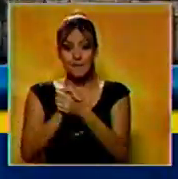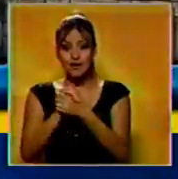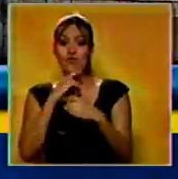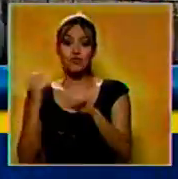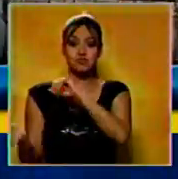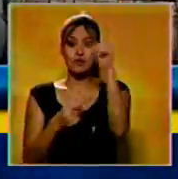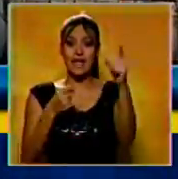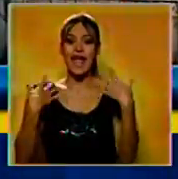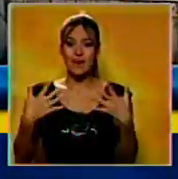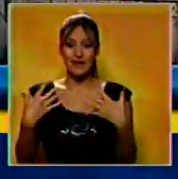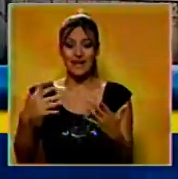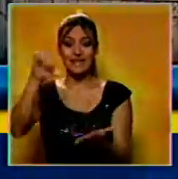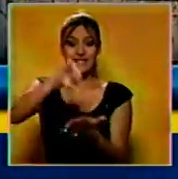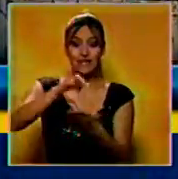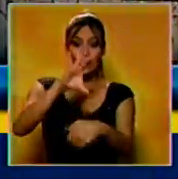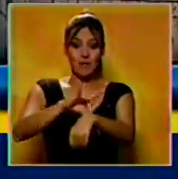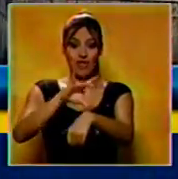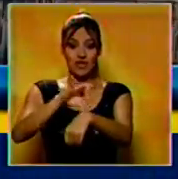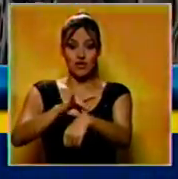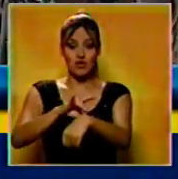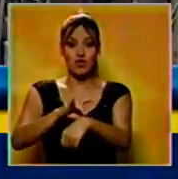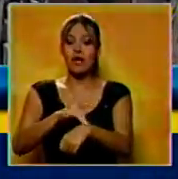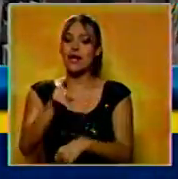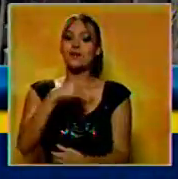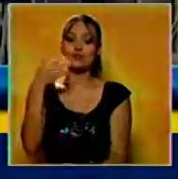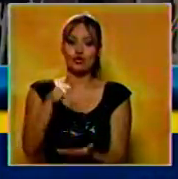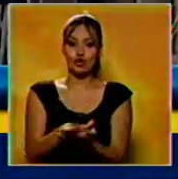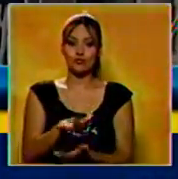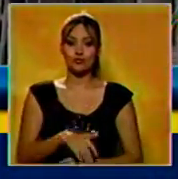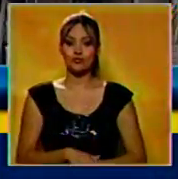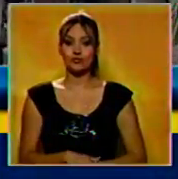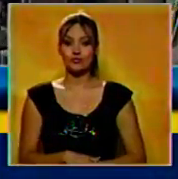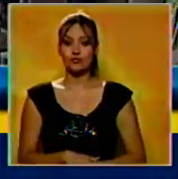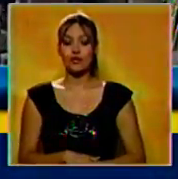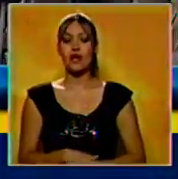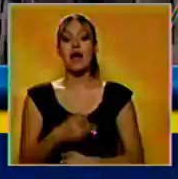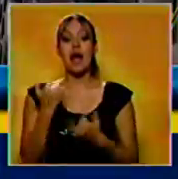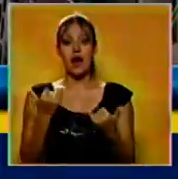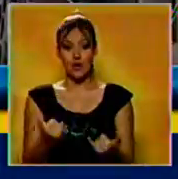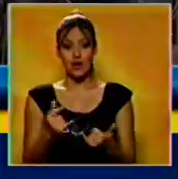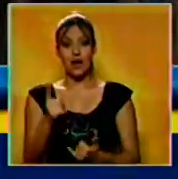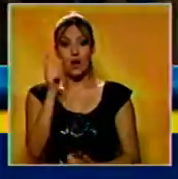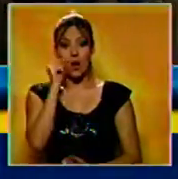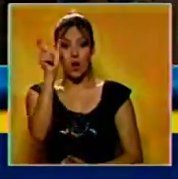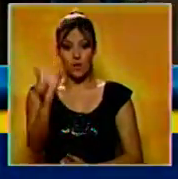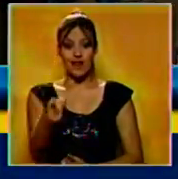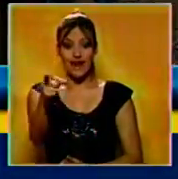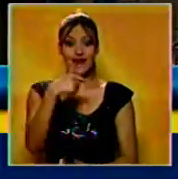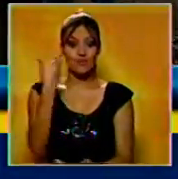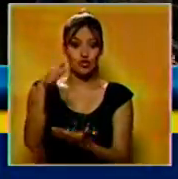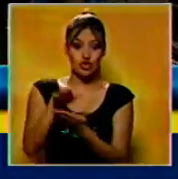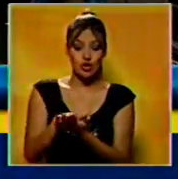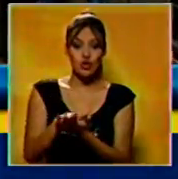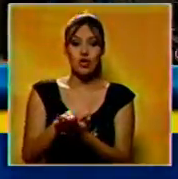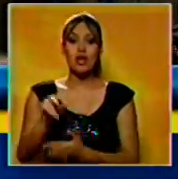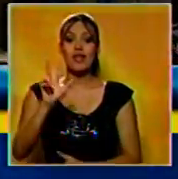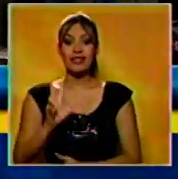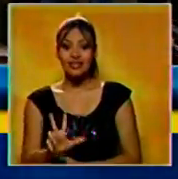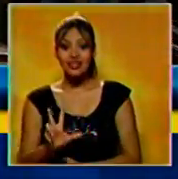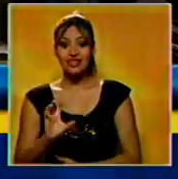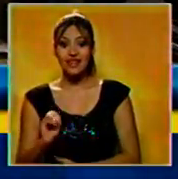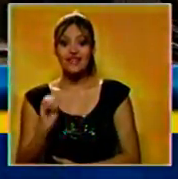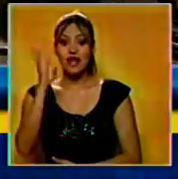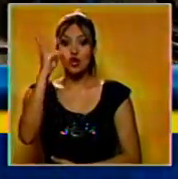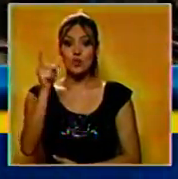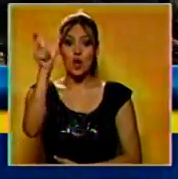trasladaron de inmediato al centro médico Tuy, donde falleció. Con la muerte del oficial Anthony Gutiérrez, asciende a 30 el número